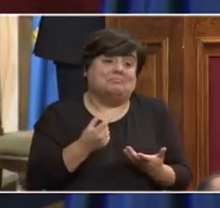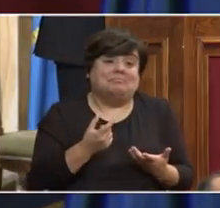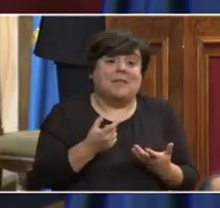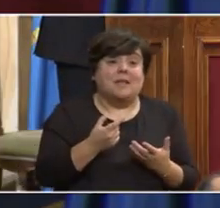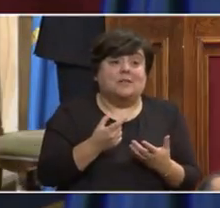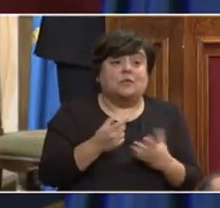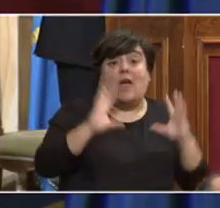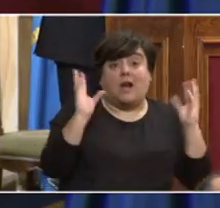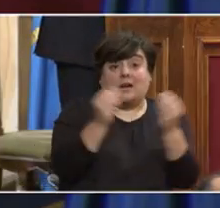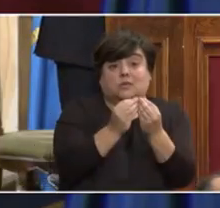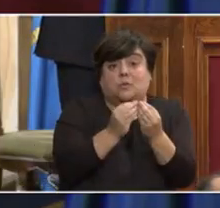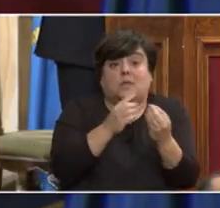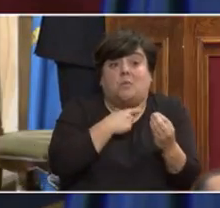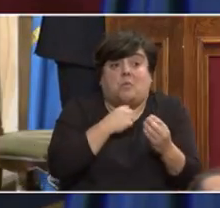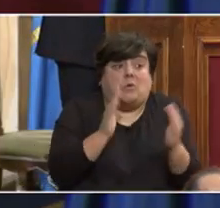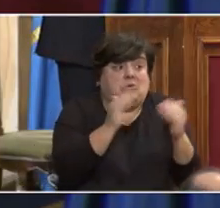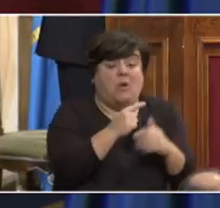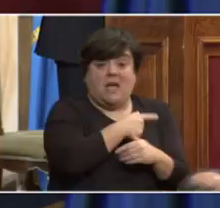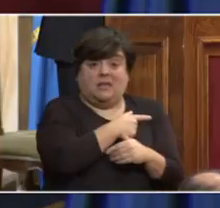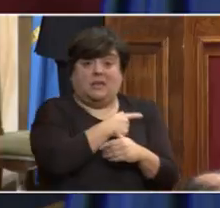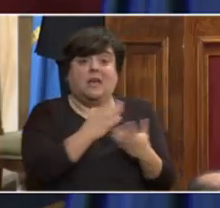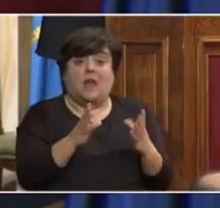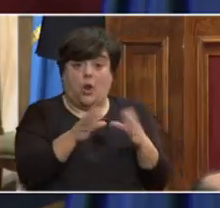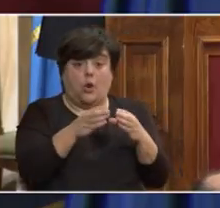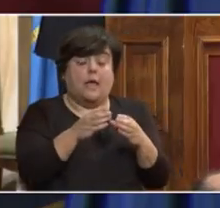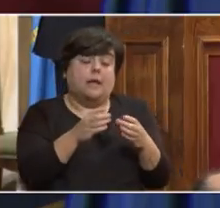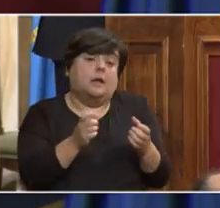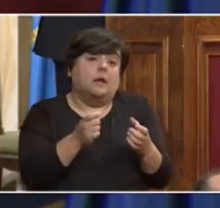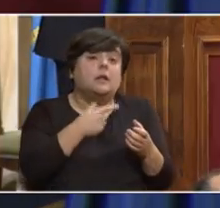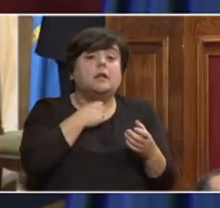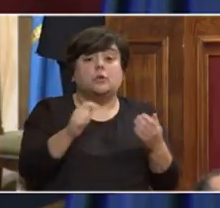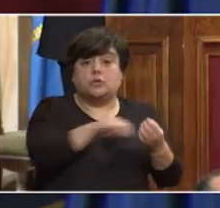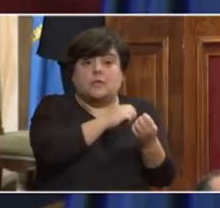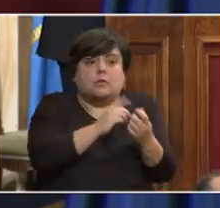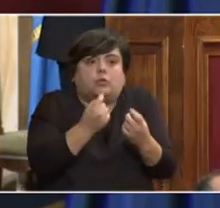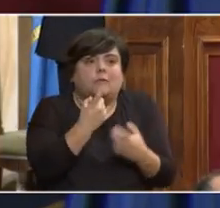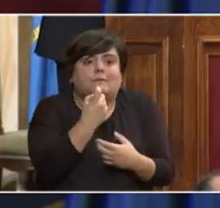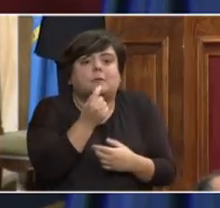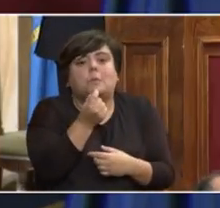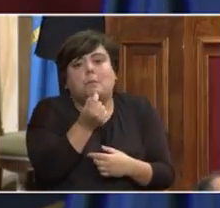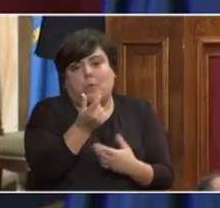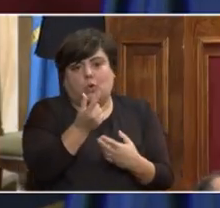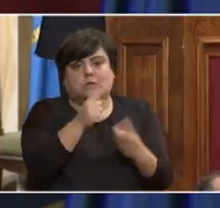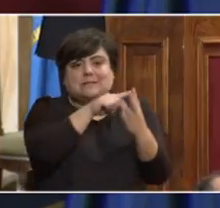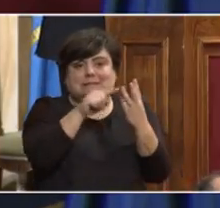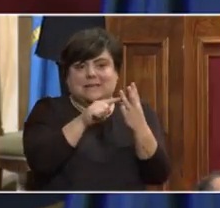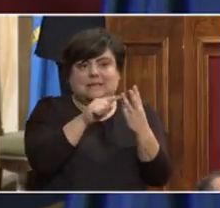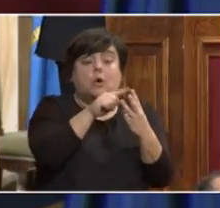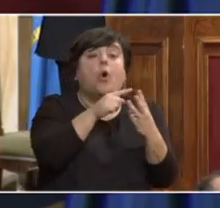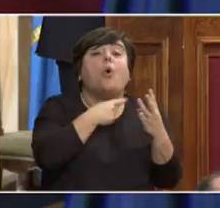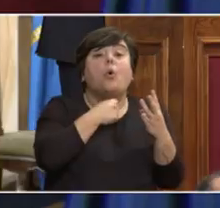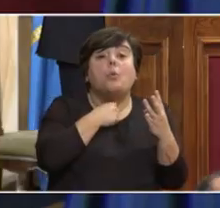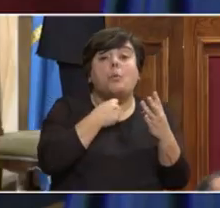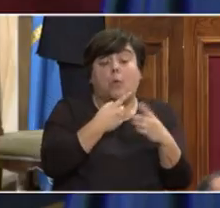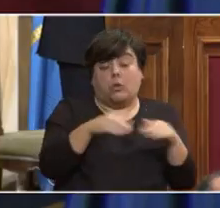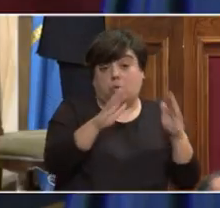conclusión es clara, no existe humor en Lelitier, más allá de alguna sutil mención en la denominación de tres de sus espectáculos, Humor Dulce Hogar, Por